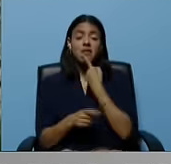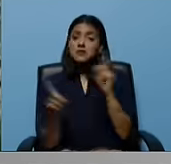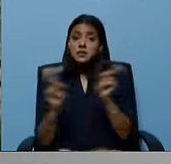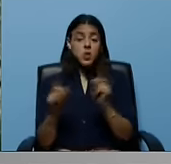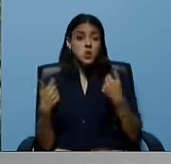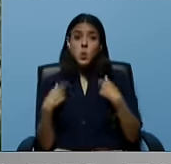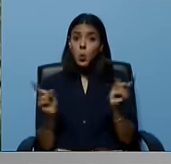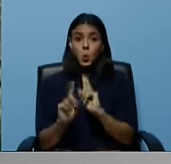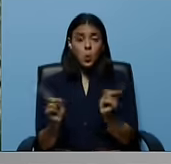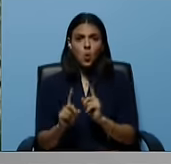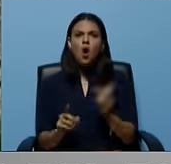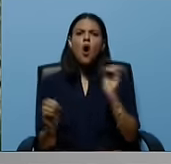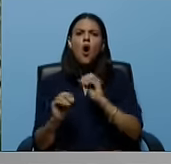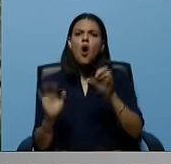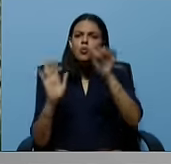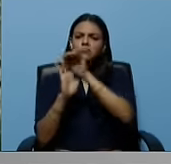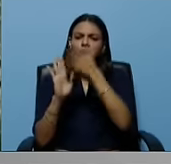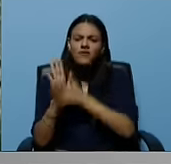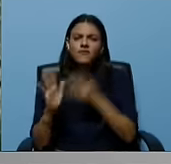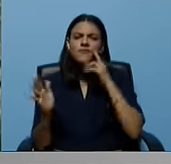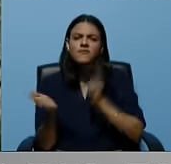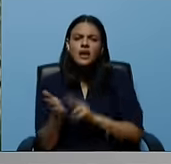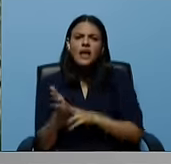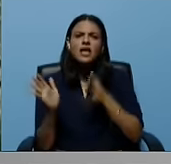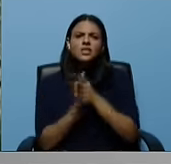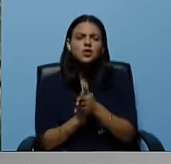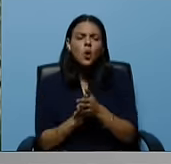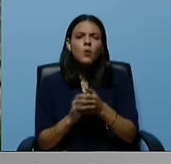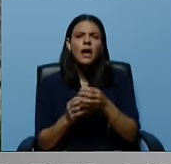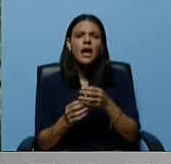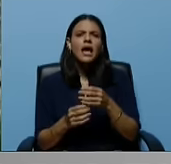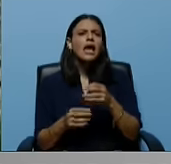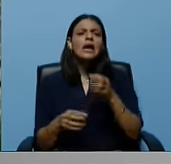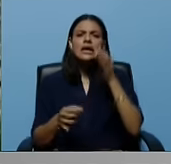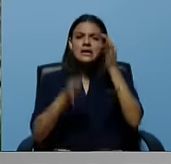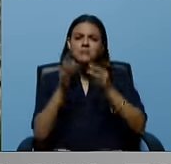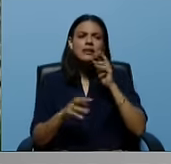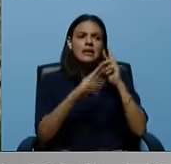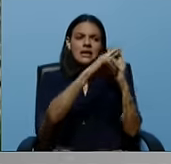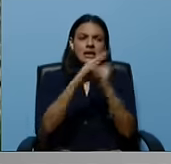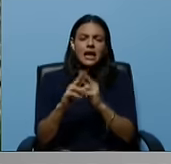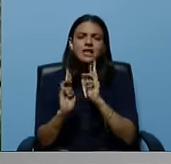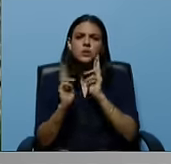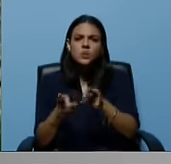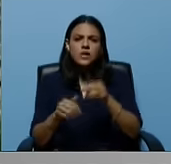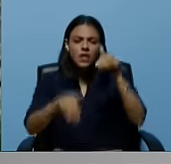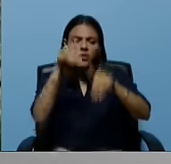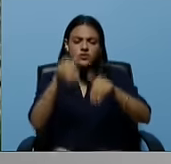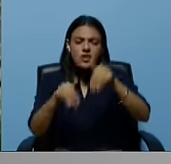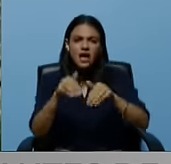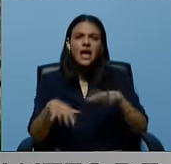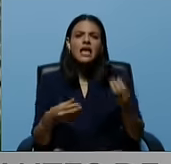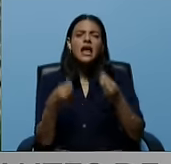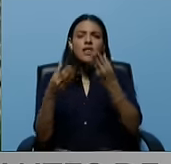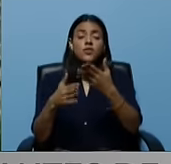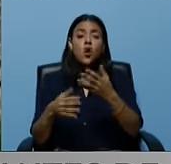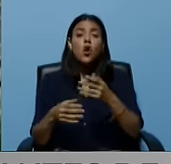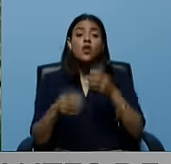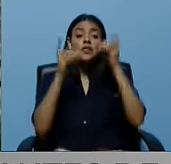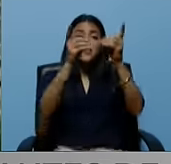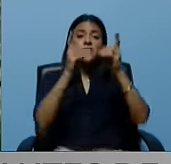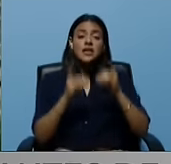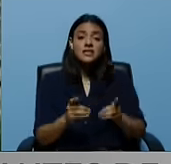la certificación, verificación de resultados electorales que estableció una